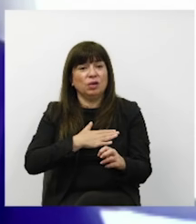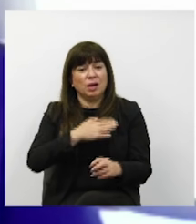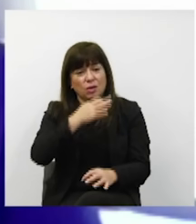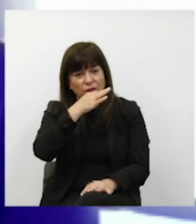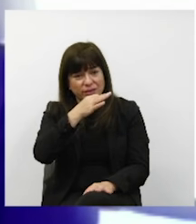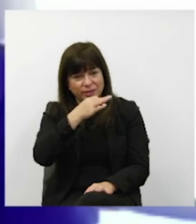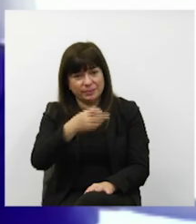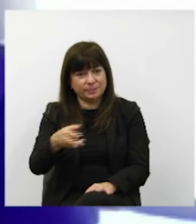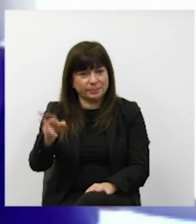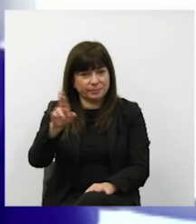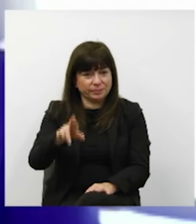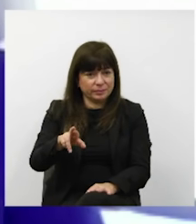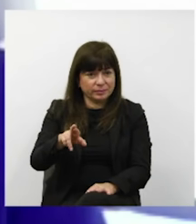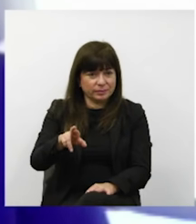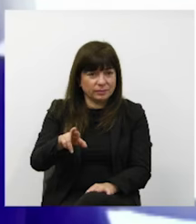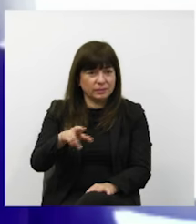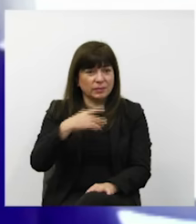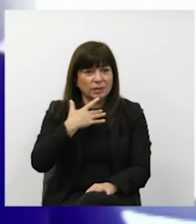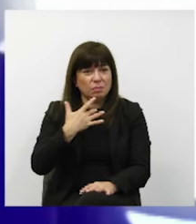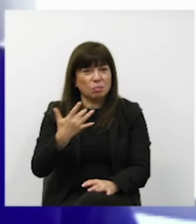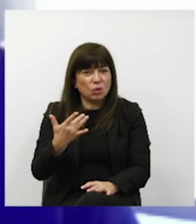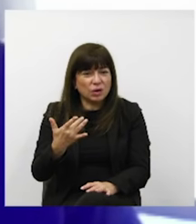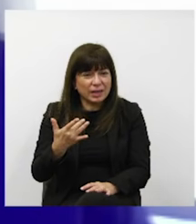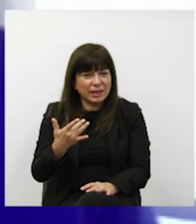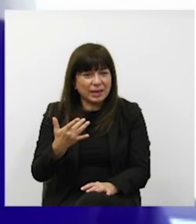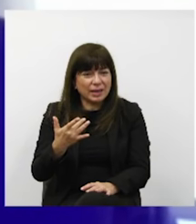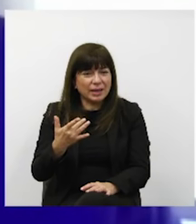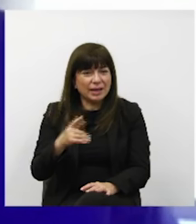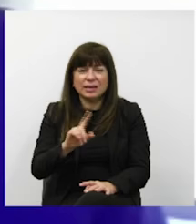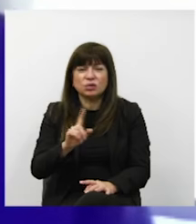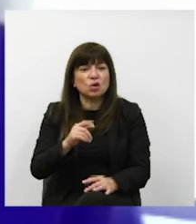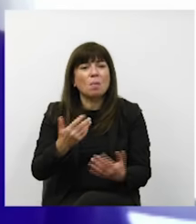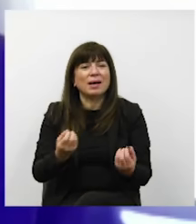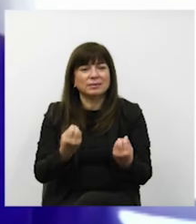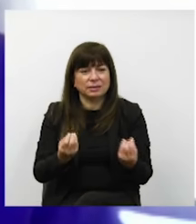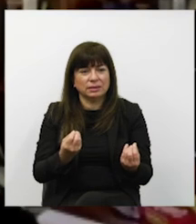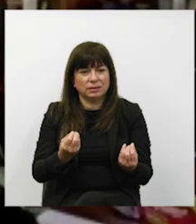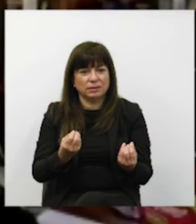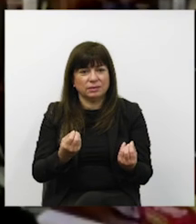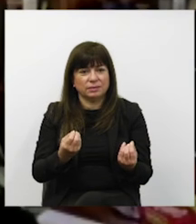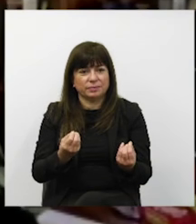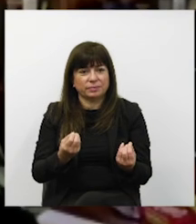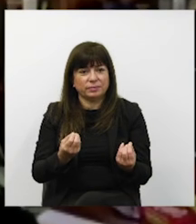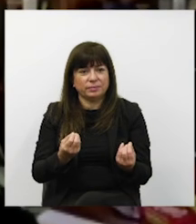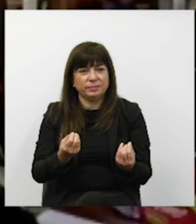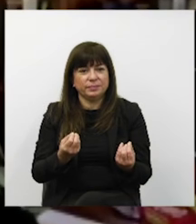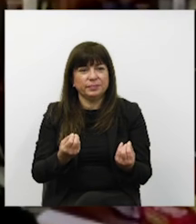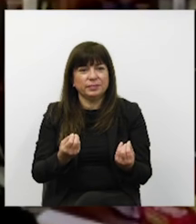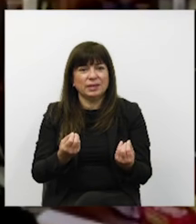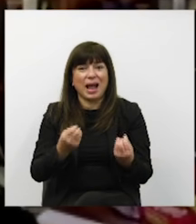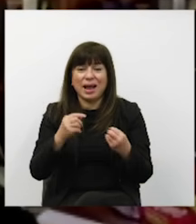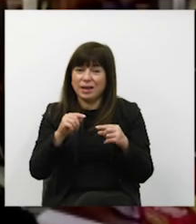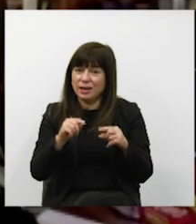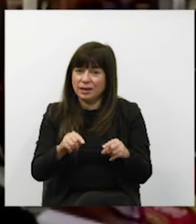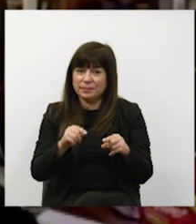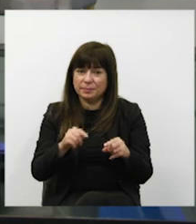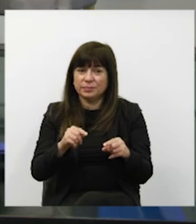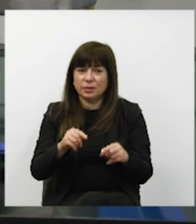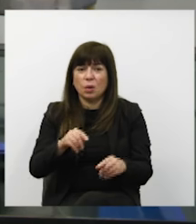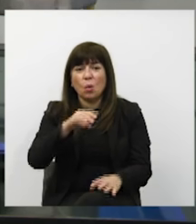más es ¿por qué eso no pasa? Y ahí uso